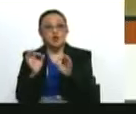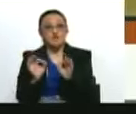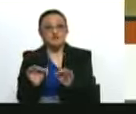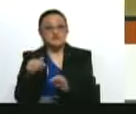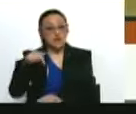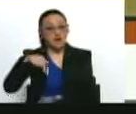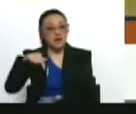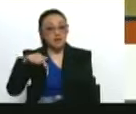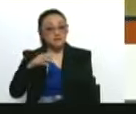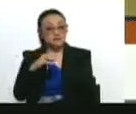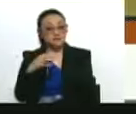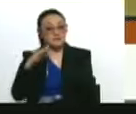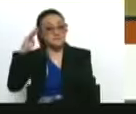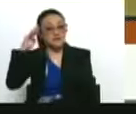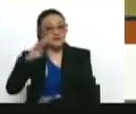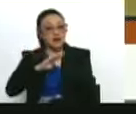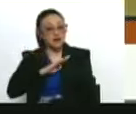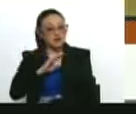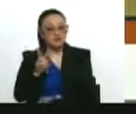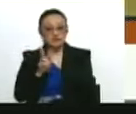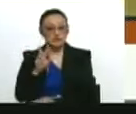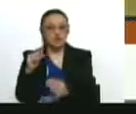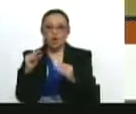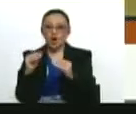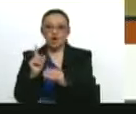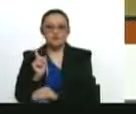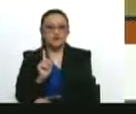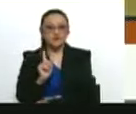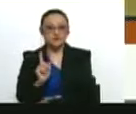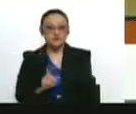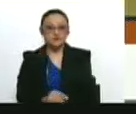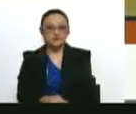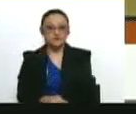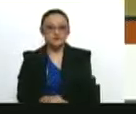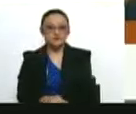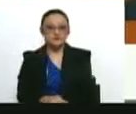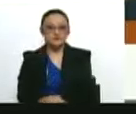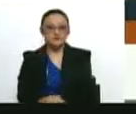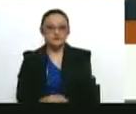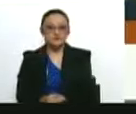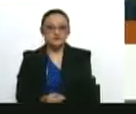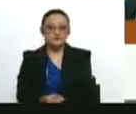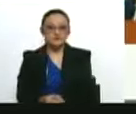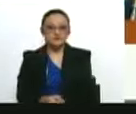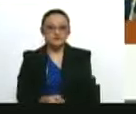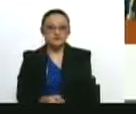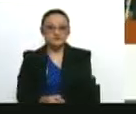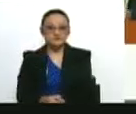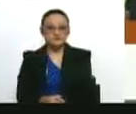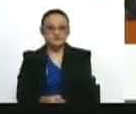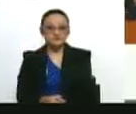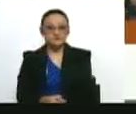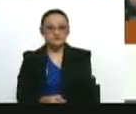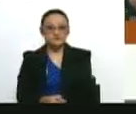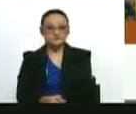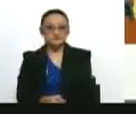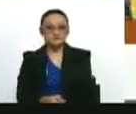nuestra Fuerza Armada, oficiales dignos, no hablan. No hablan, ¿ves?